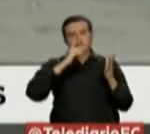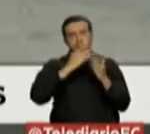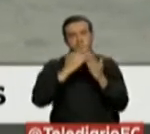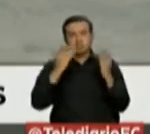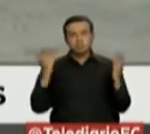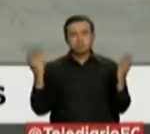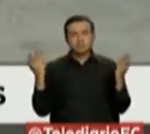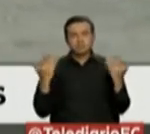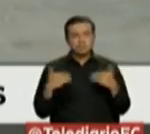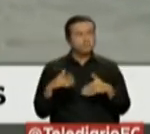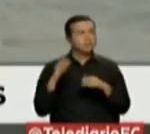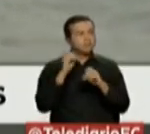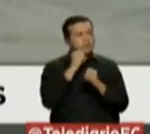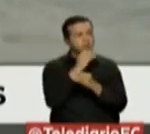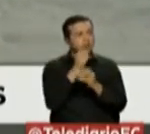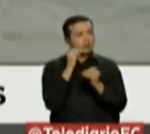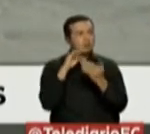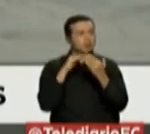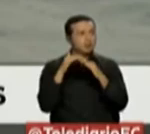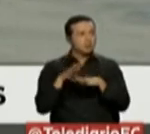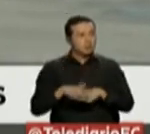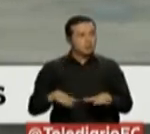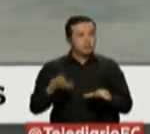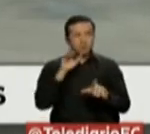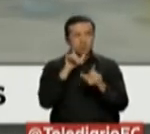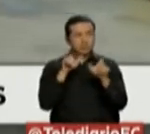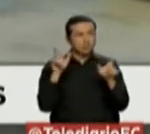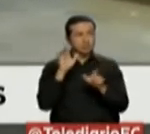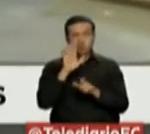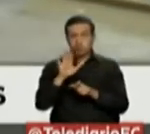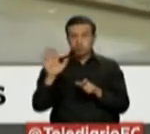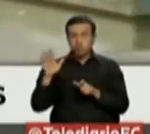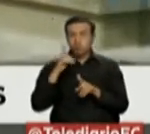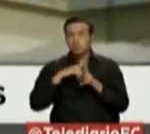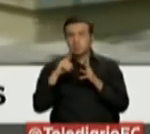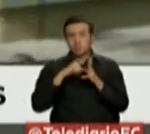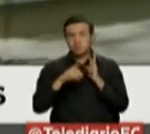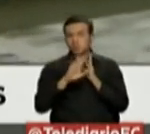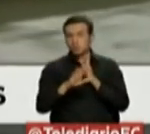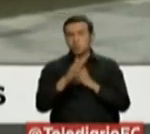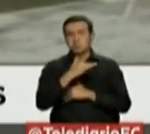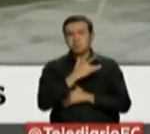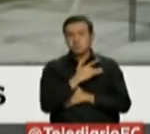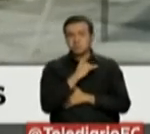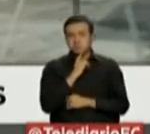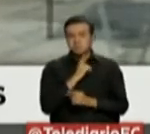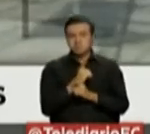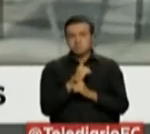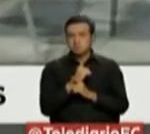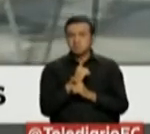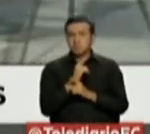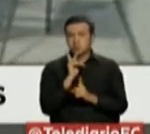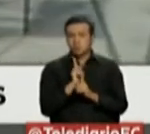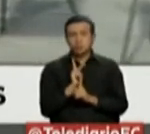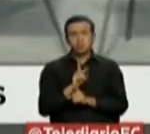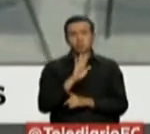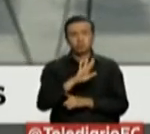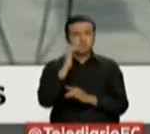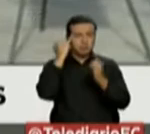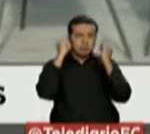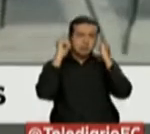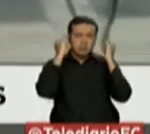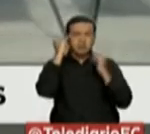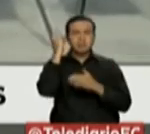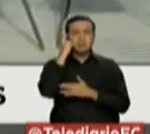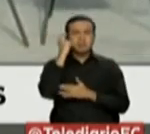justamente socializados con la comunidad para que expresen los diferentes puntos e ideas para para